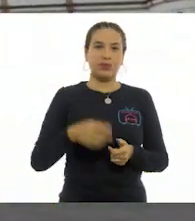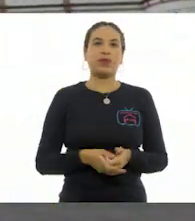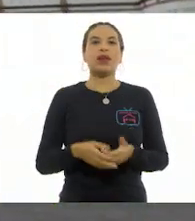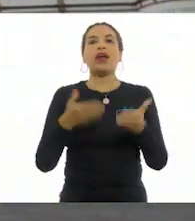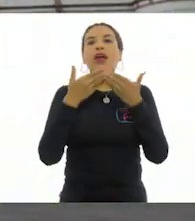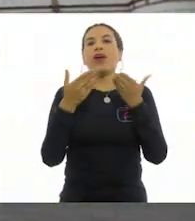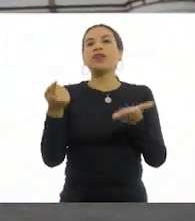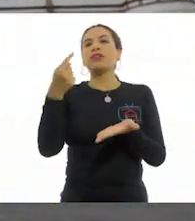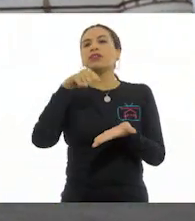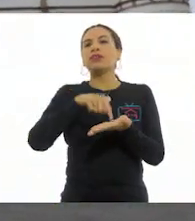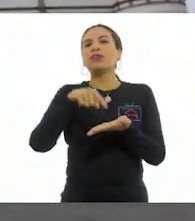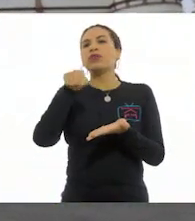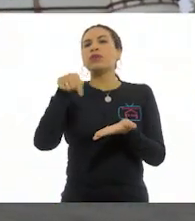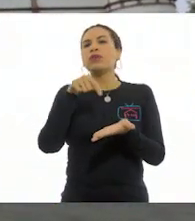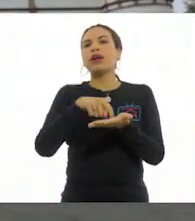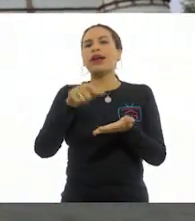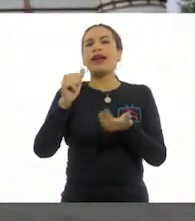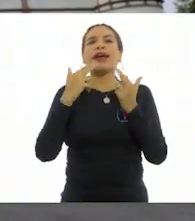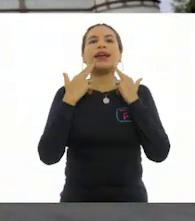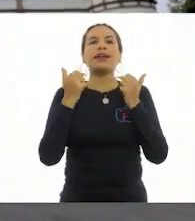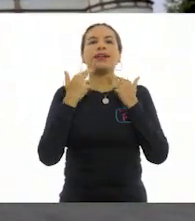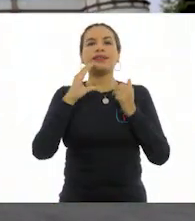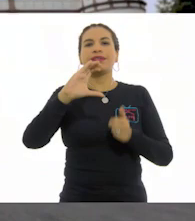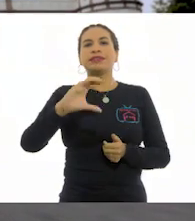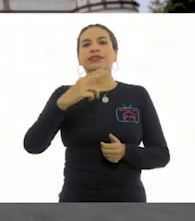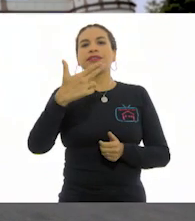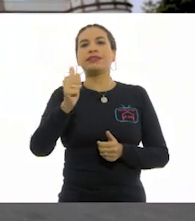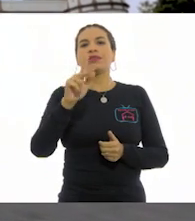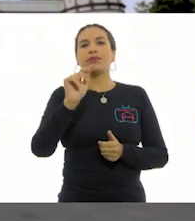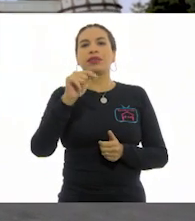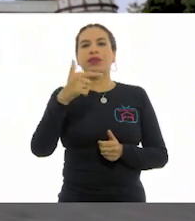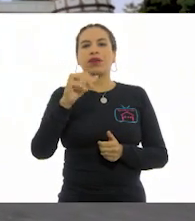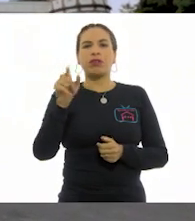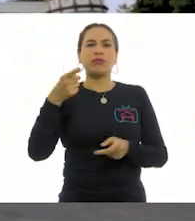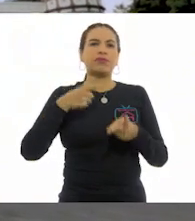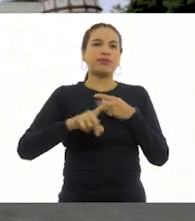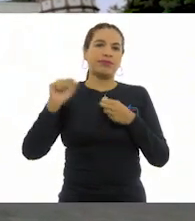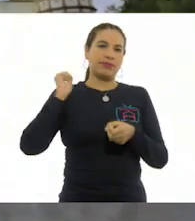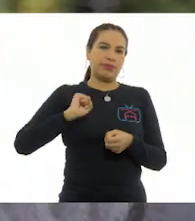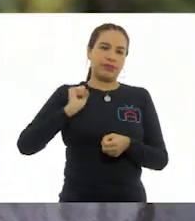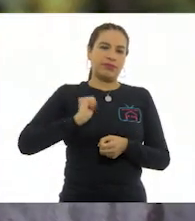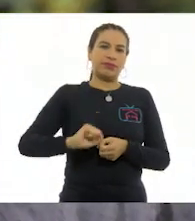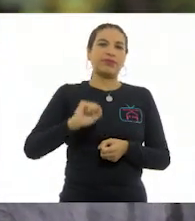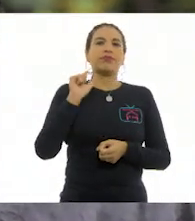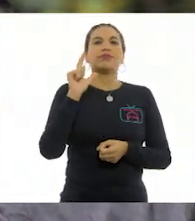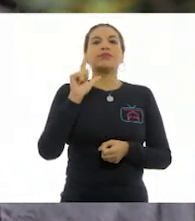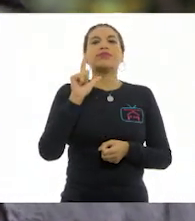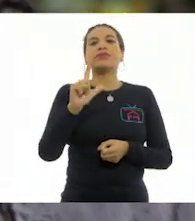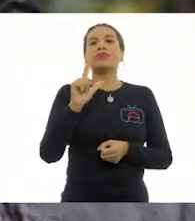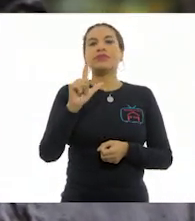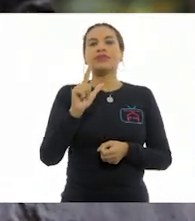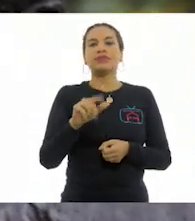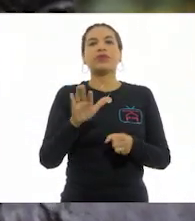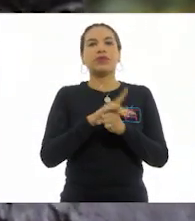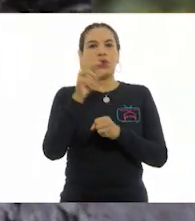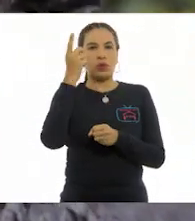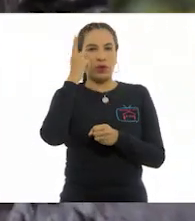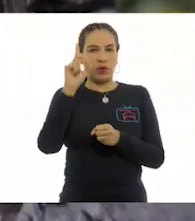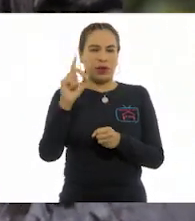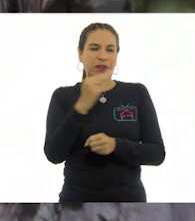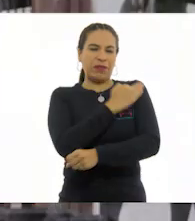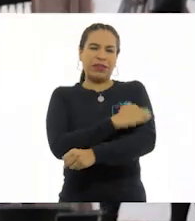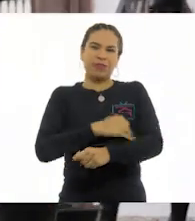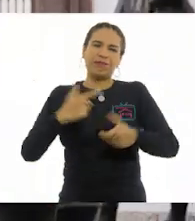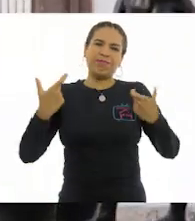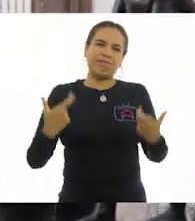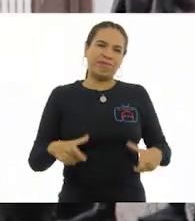Ahora nos encontramos en la antigua hacienda de Chapingo. Esta surgió a fines del siglo XVII y era propiedad de una familia muy